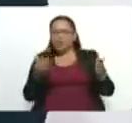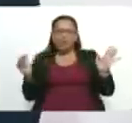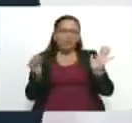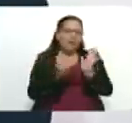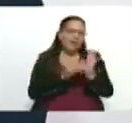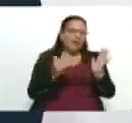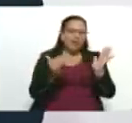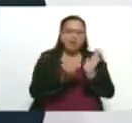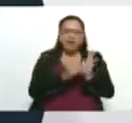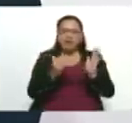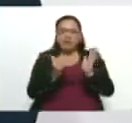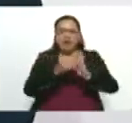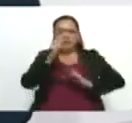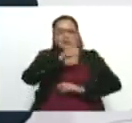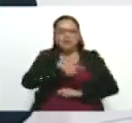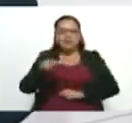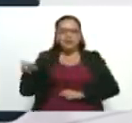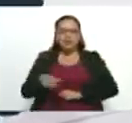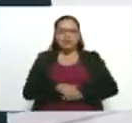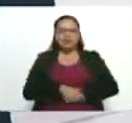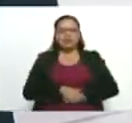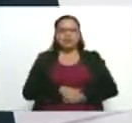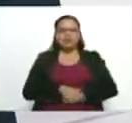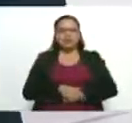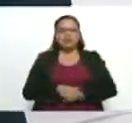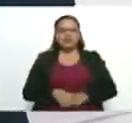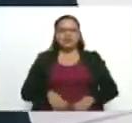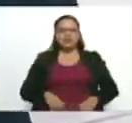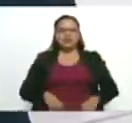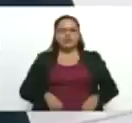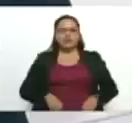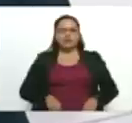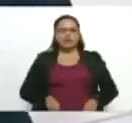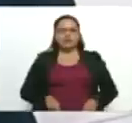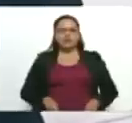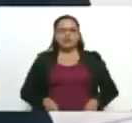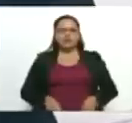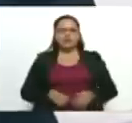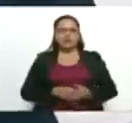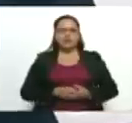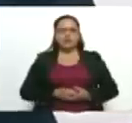miles de lo que ellos llamaban el Congo belga,